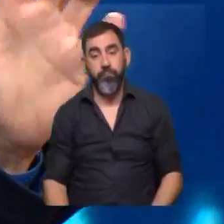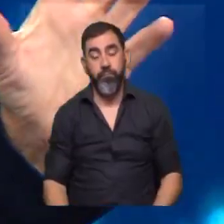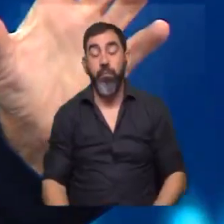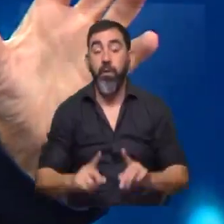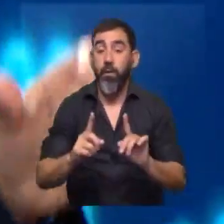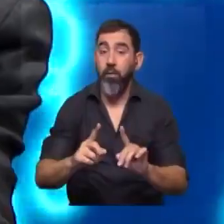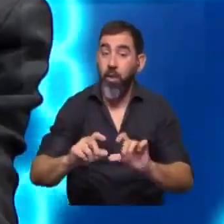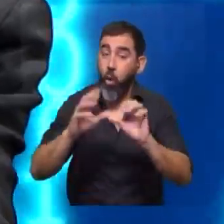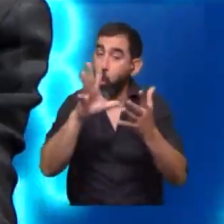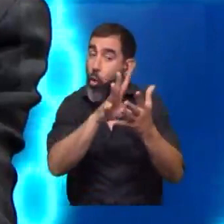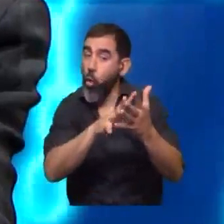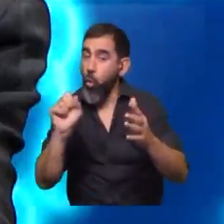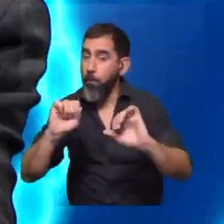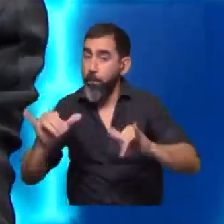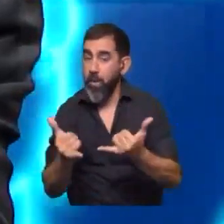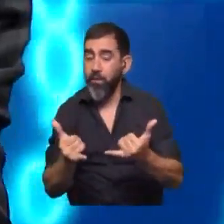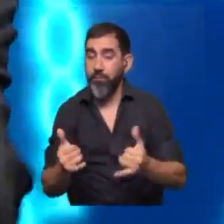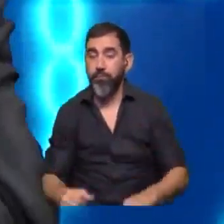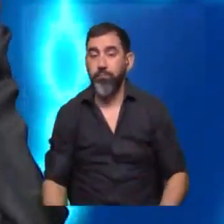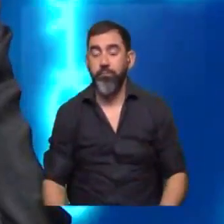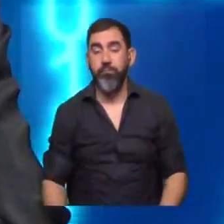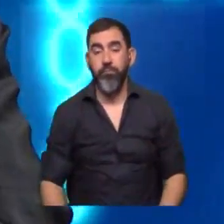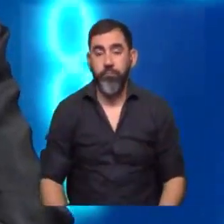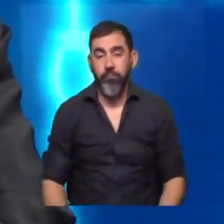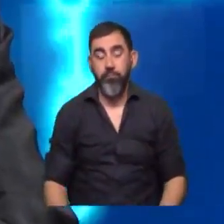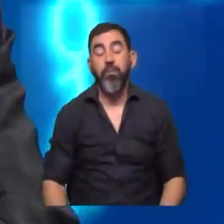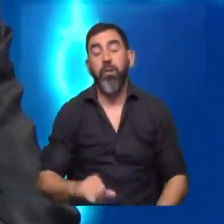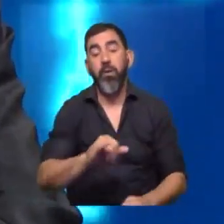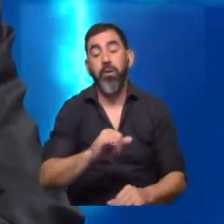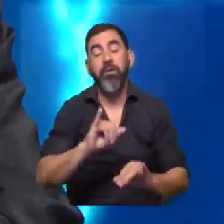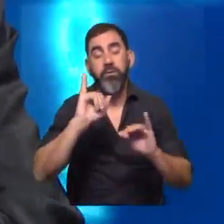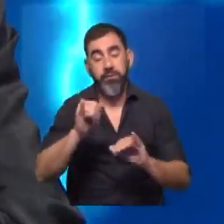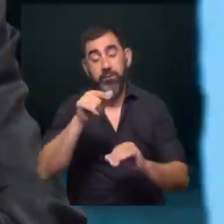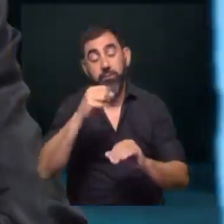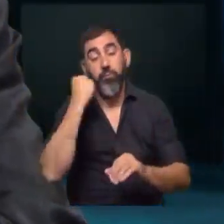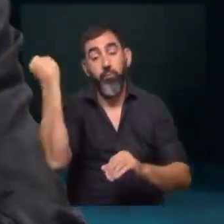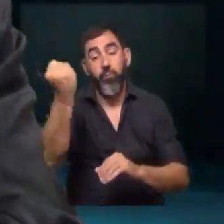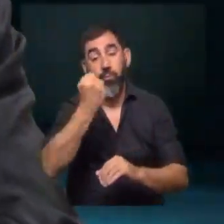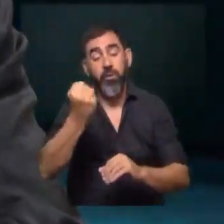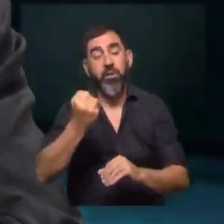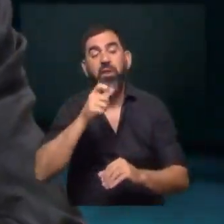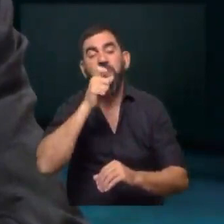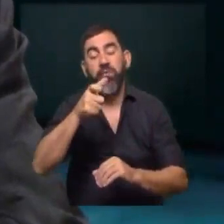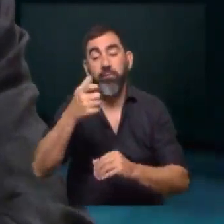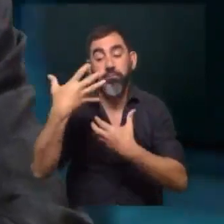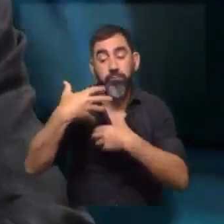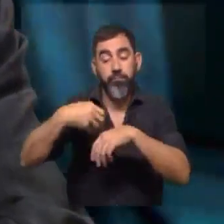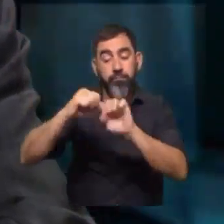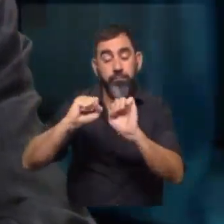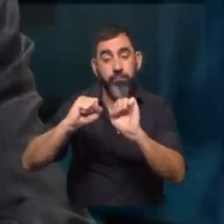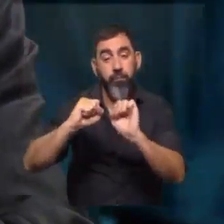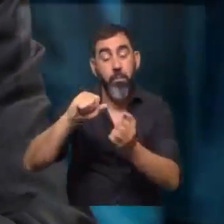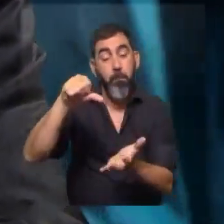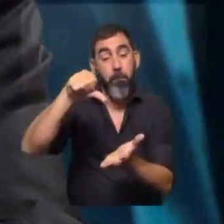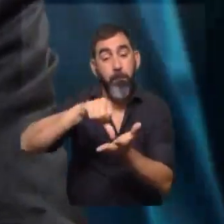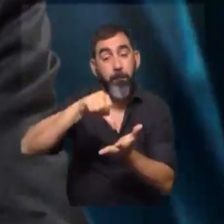deberíamos imitar rápido. Totalmente. Nosotros eso lo llamamos alfabetización en inteligencia artificial y es básicamente identificar si es que los